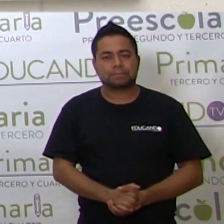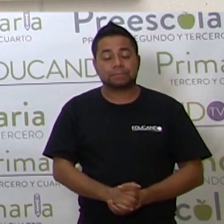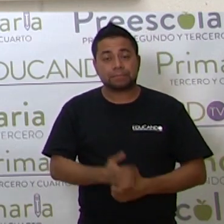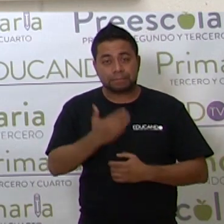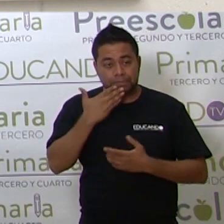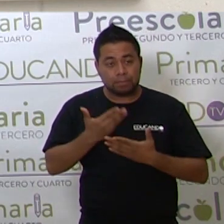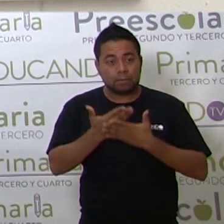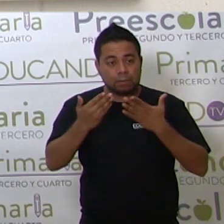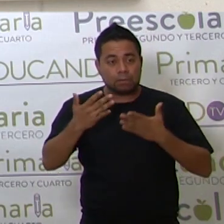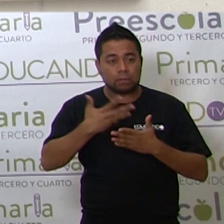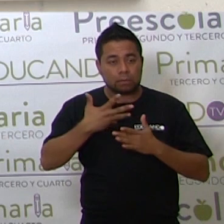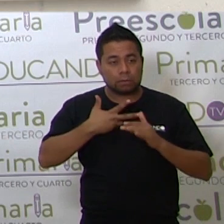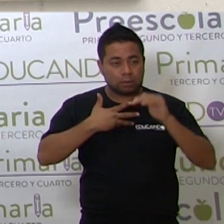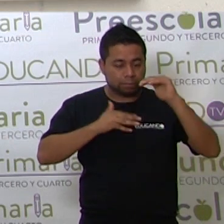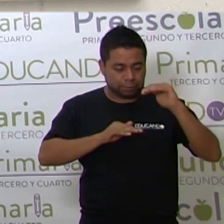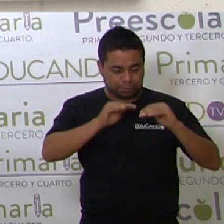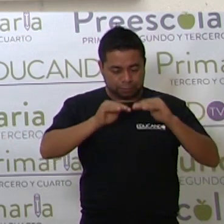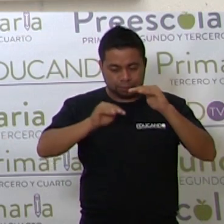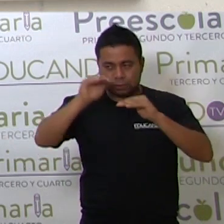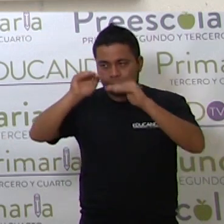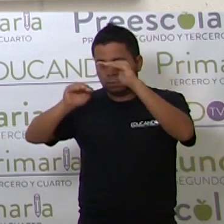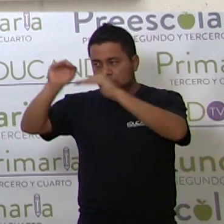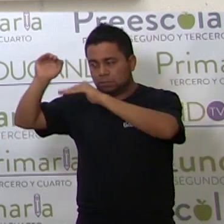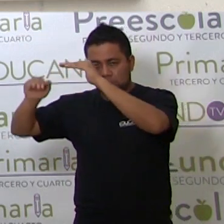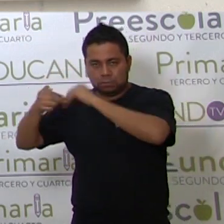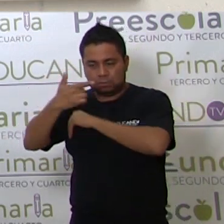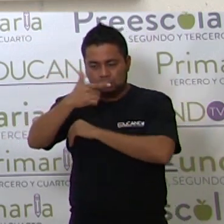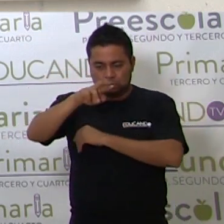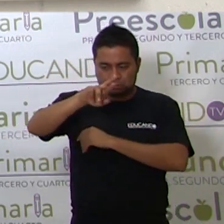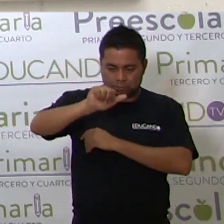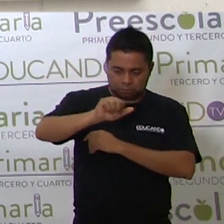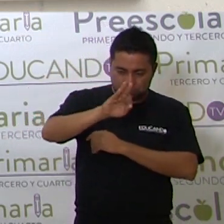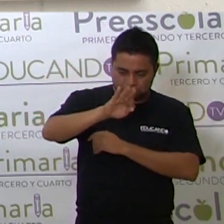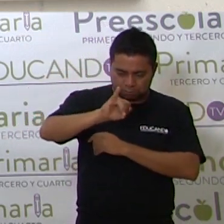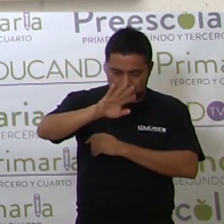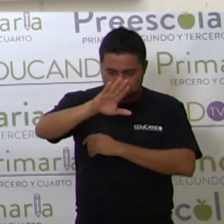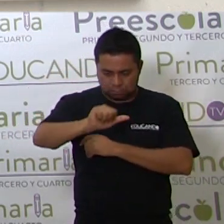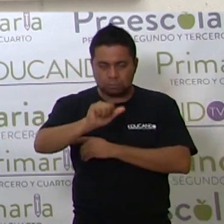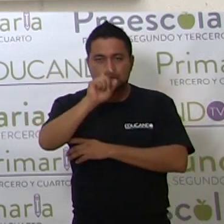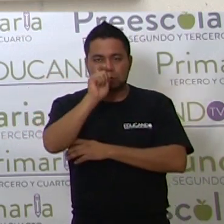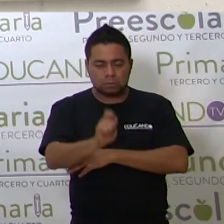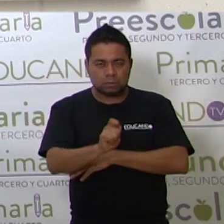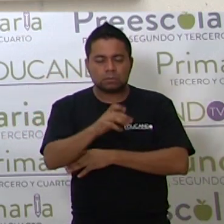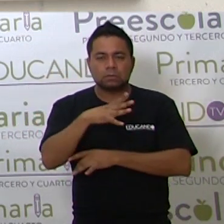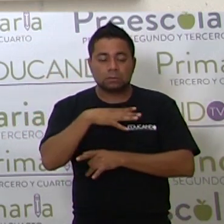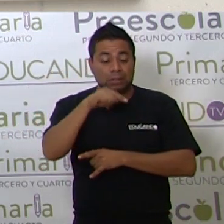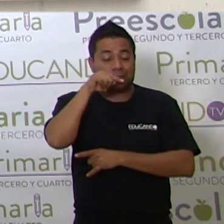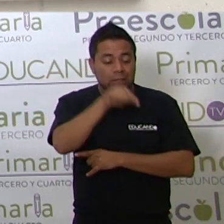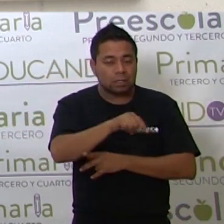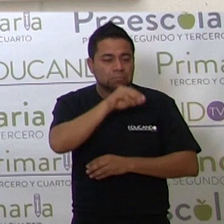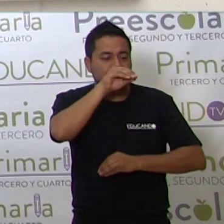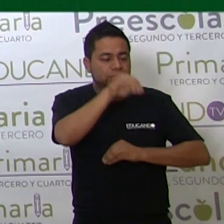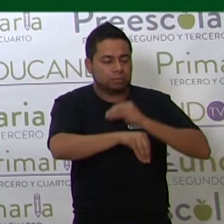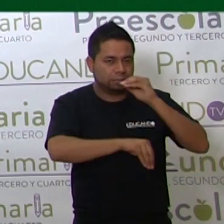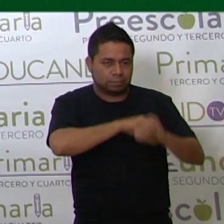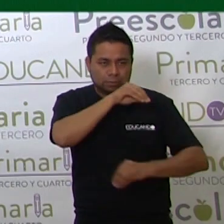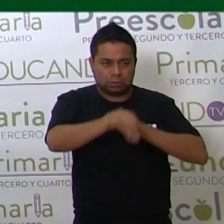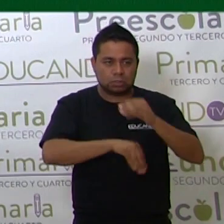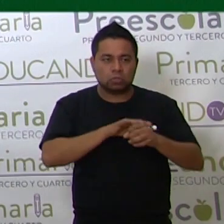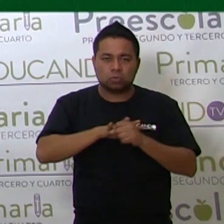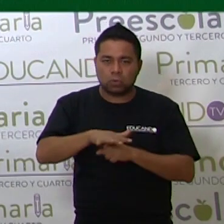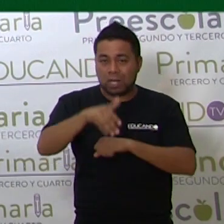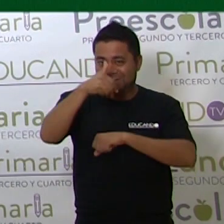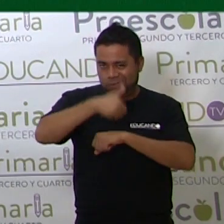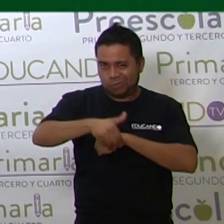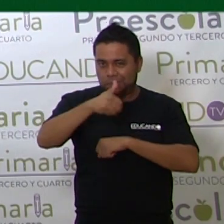gráfica bien una gráfica es una representación gráfica es en donde vamos a representar datos